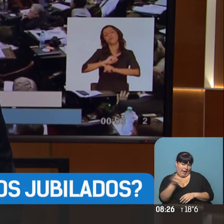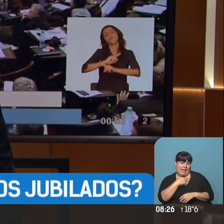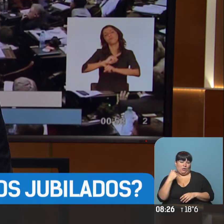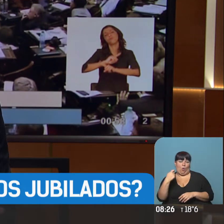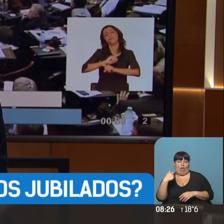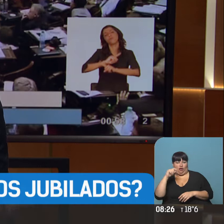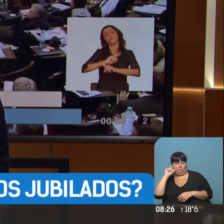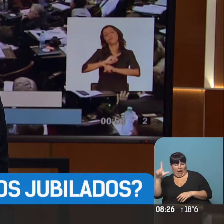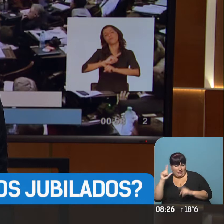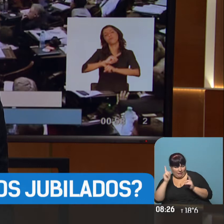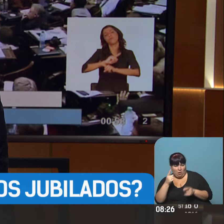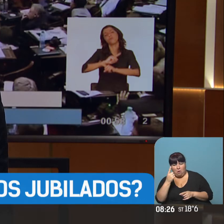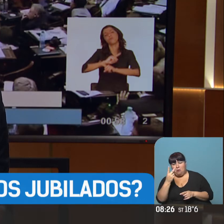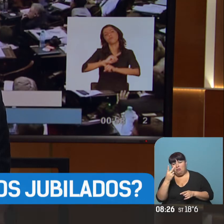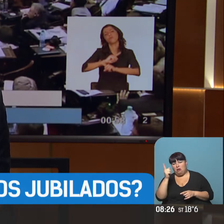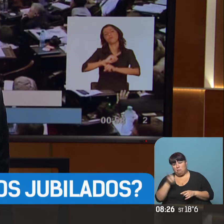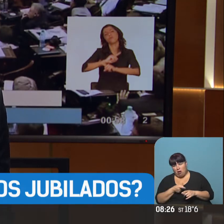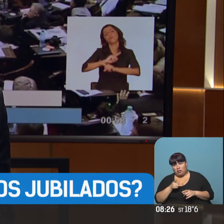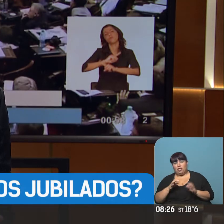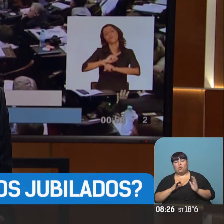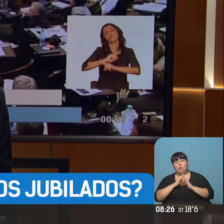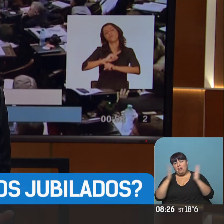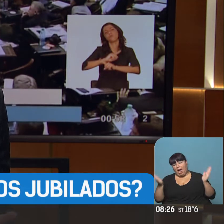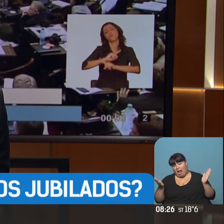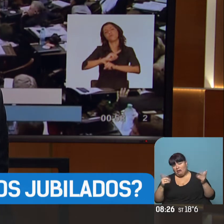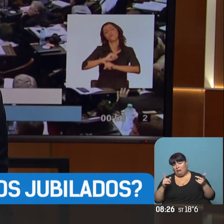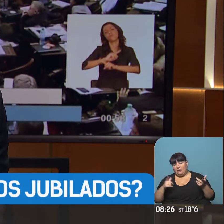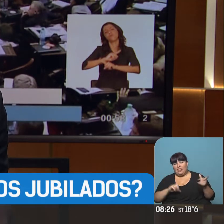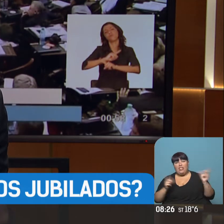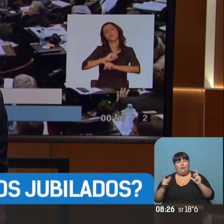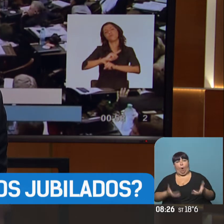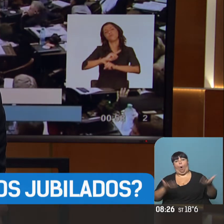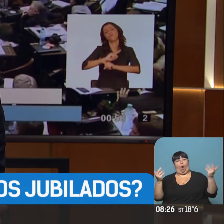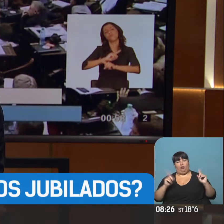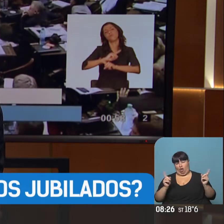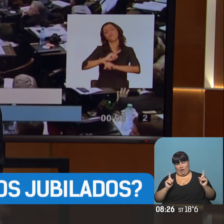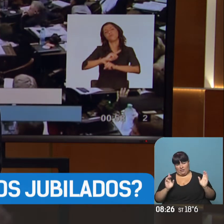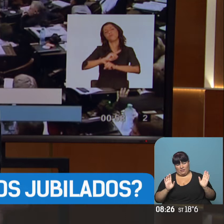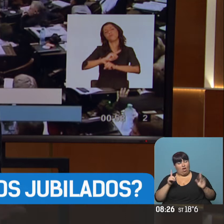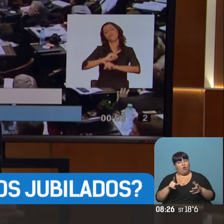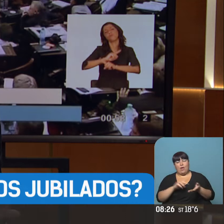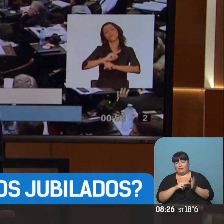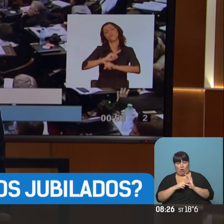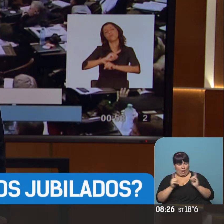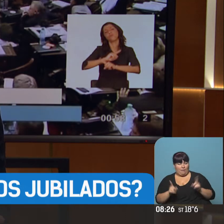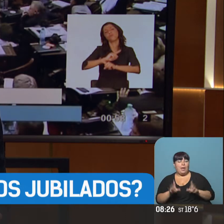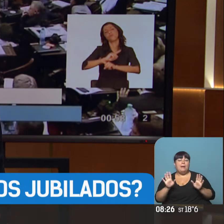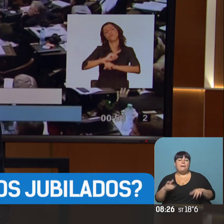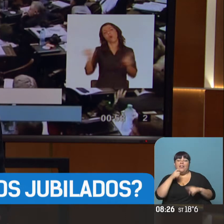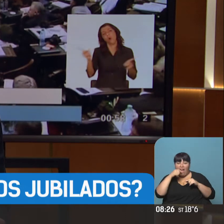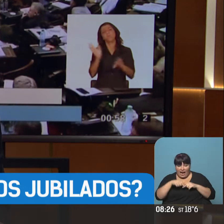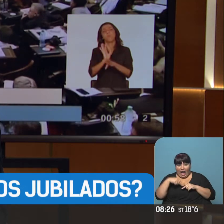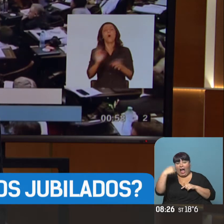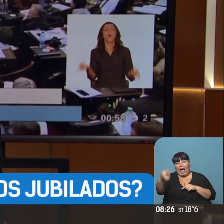los jubilados, 1 o 2% a lo largo de un año no va a generar una diferencia. Eso no es un problema. Pero eso es si miramos de acá a